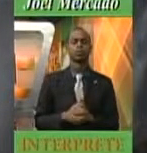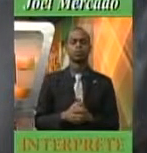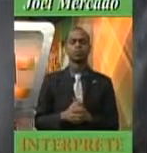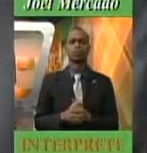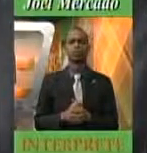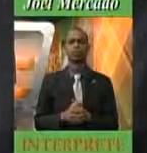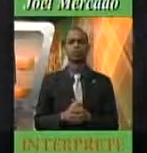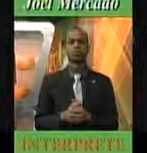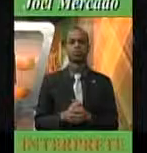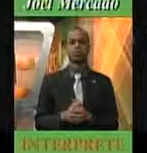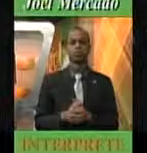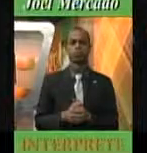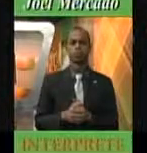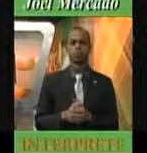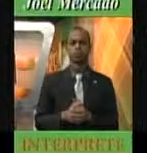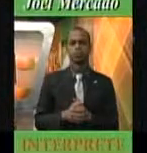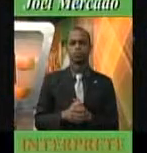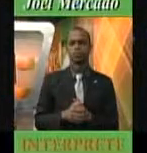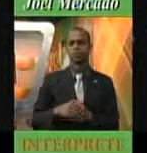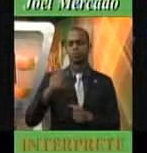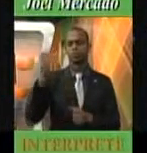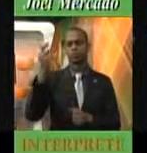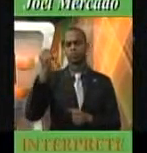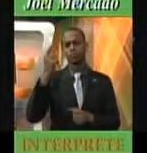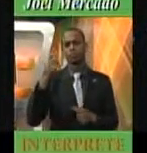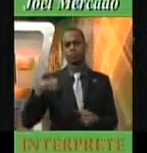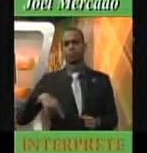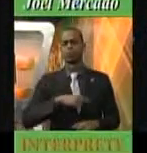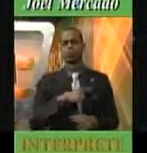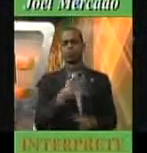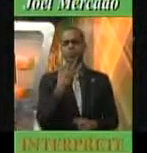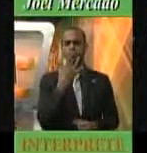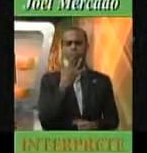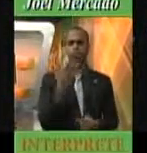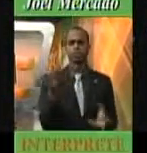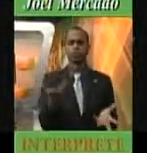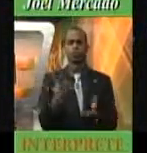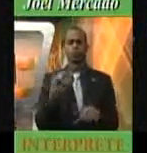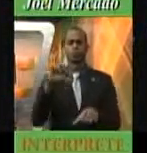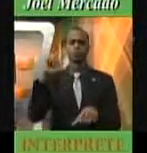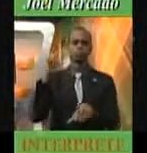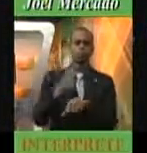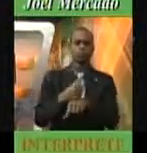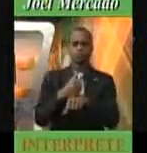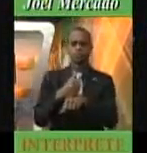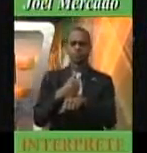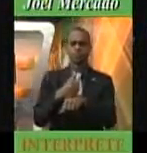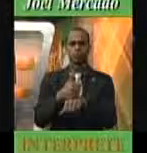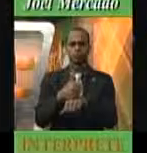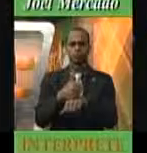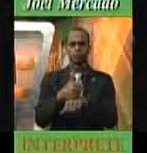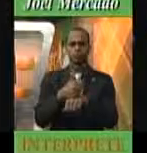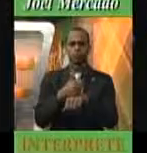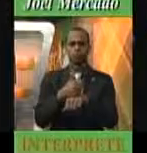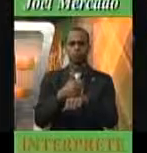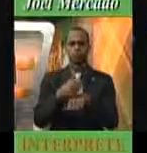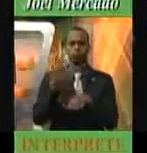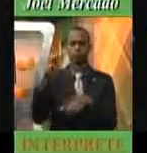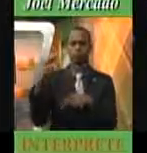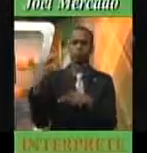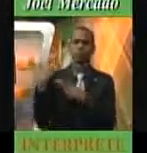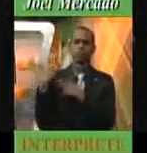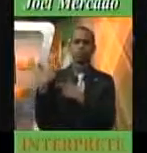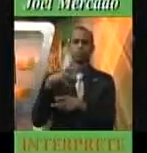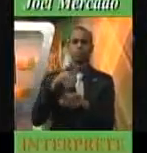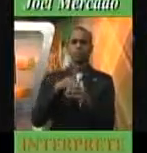muy difícil. Por eso preferimos construir, y como lo estamos diciendo, como una responsabilidad de